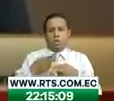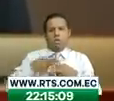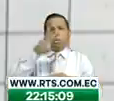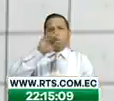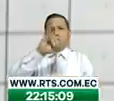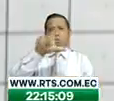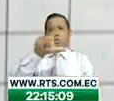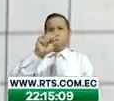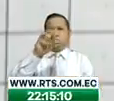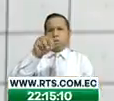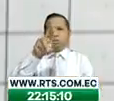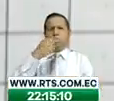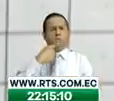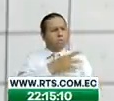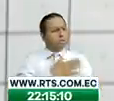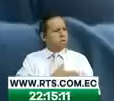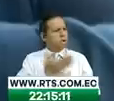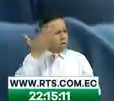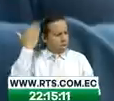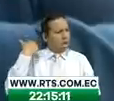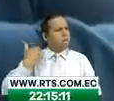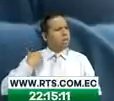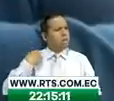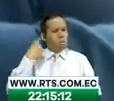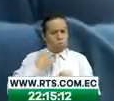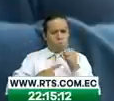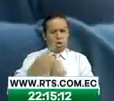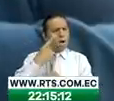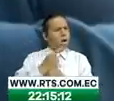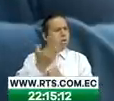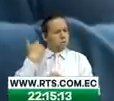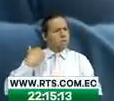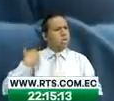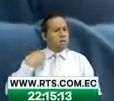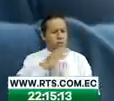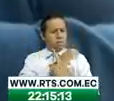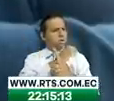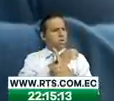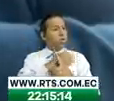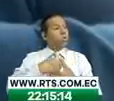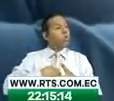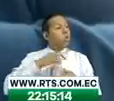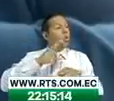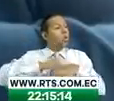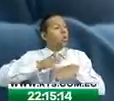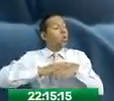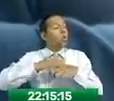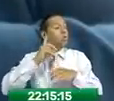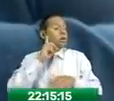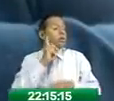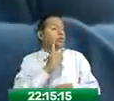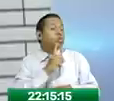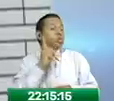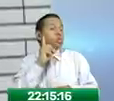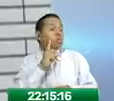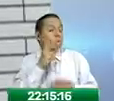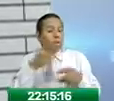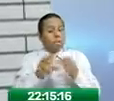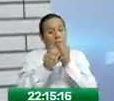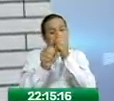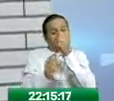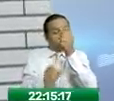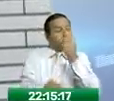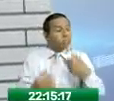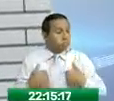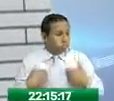admitió que posee el carnet desde el año pasado. Yo tengo una discapacidad auditiva y adicionalmente en la columna. También